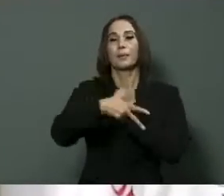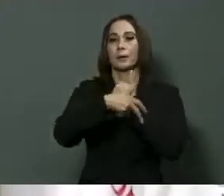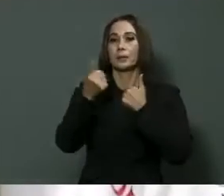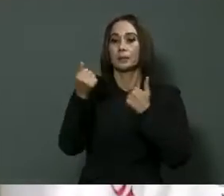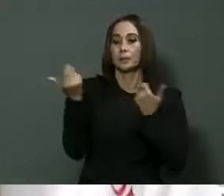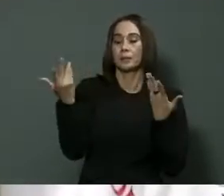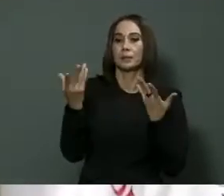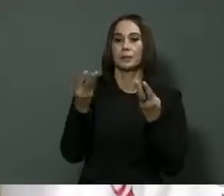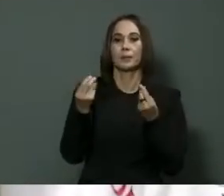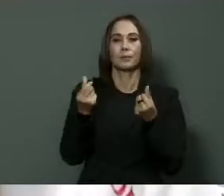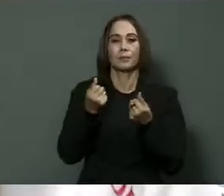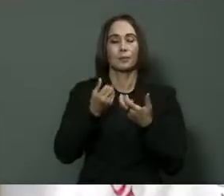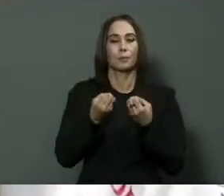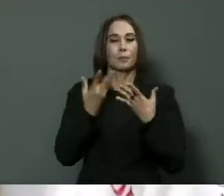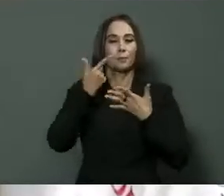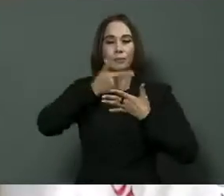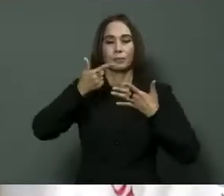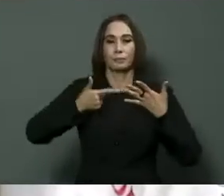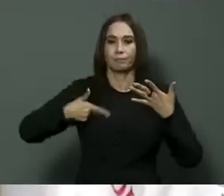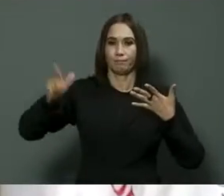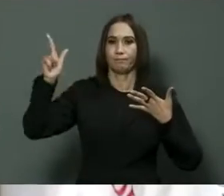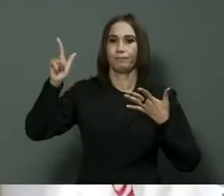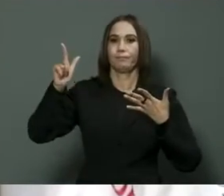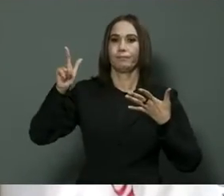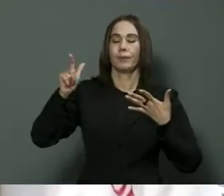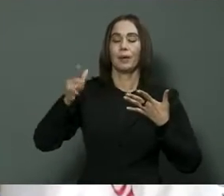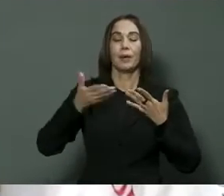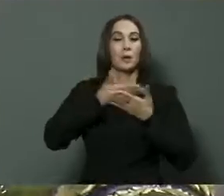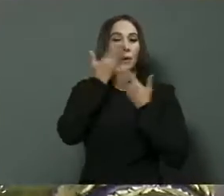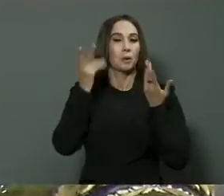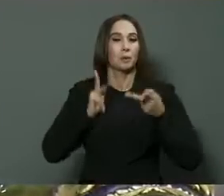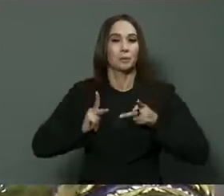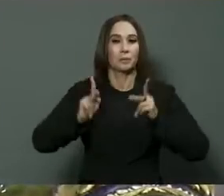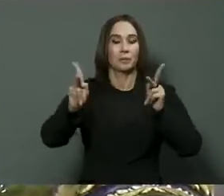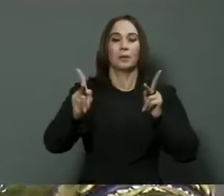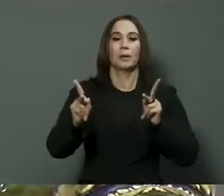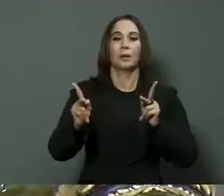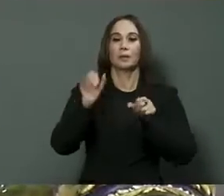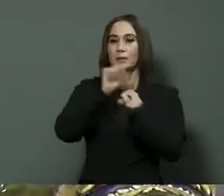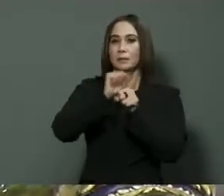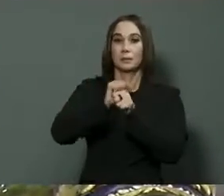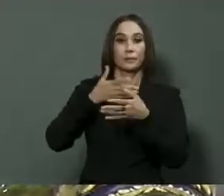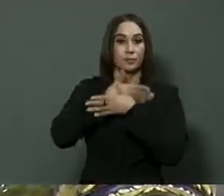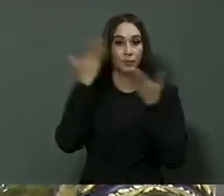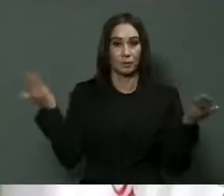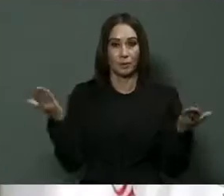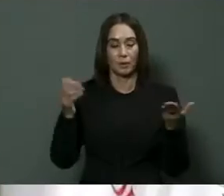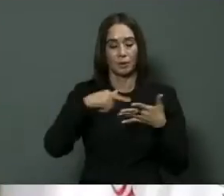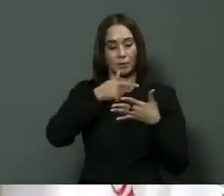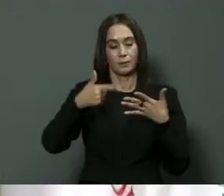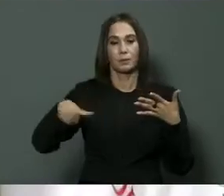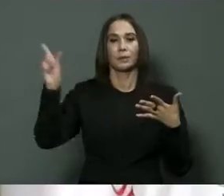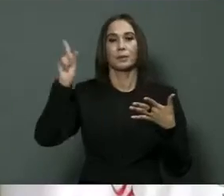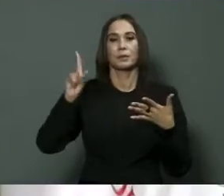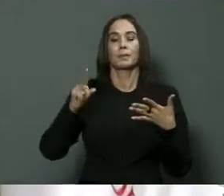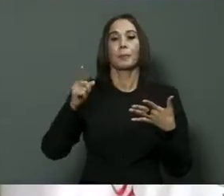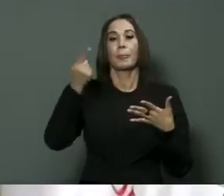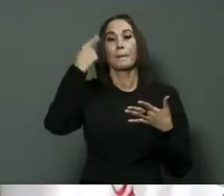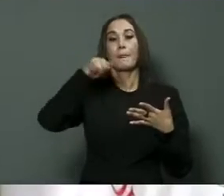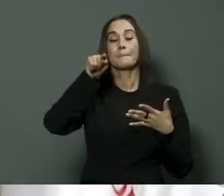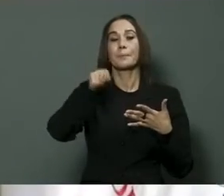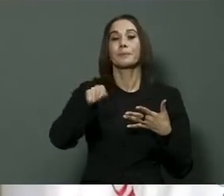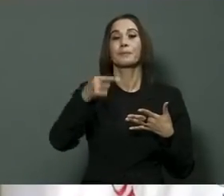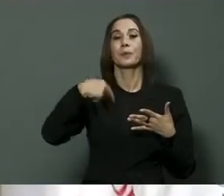delincuencia es producto de múltiples factores, la falta de oportunidades, el desempleo, entre otros. Es por